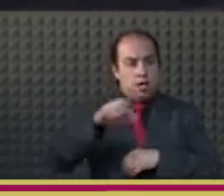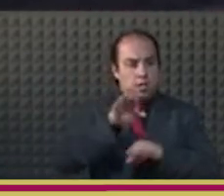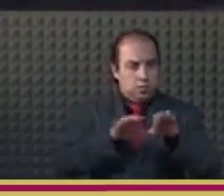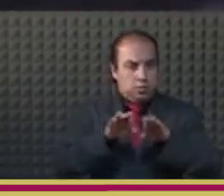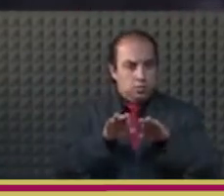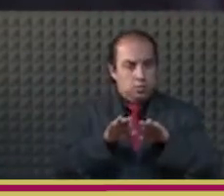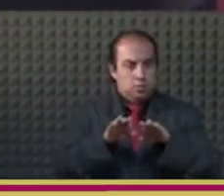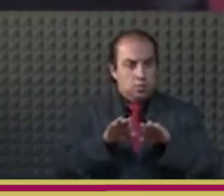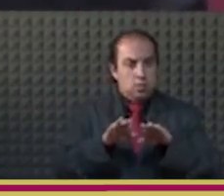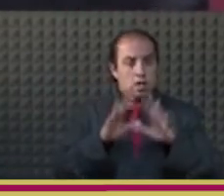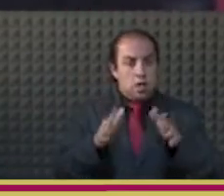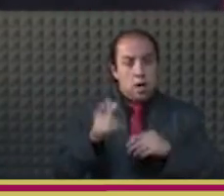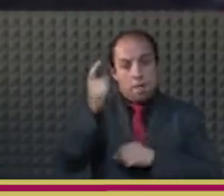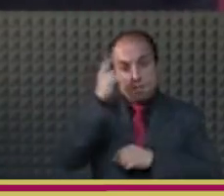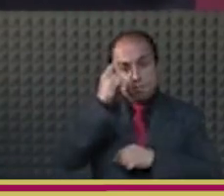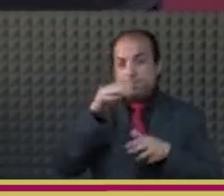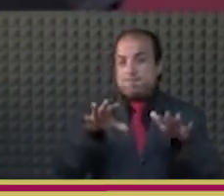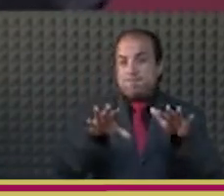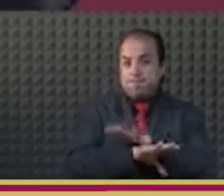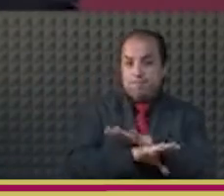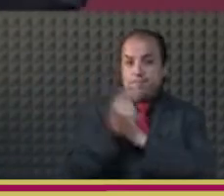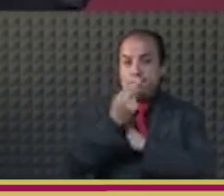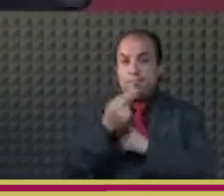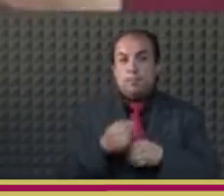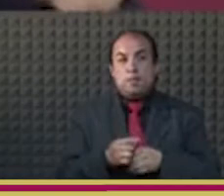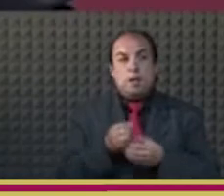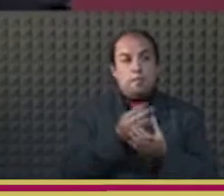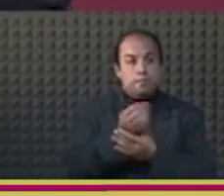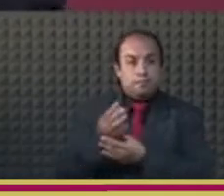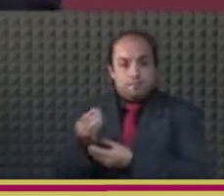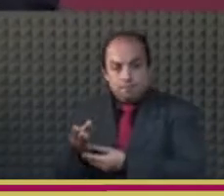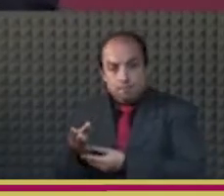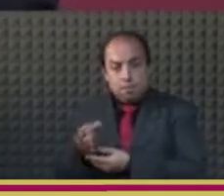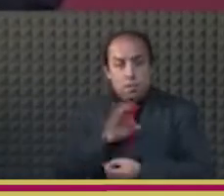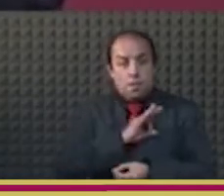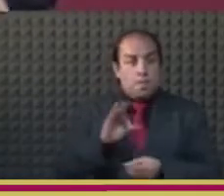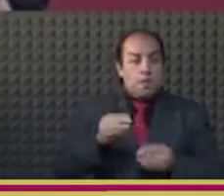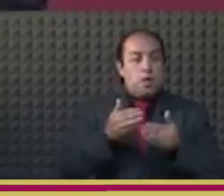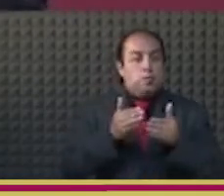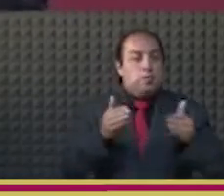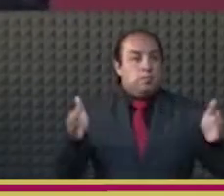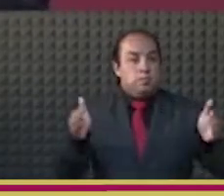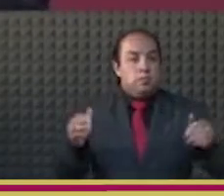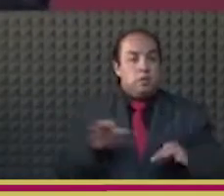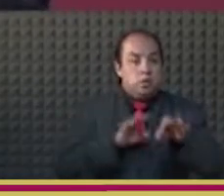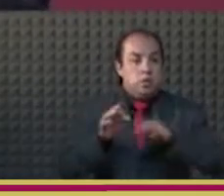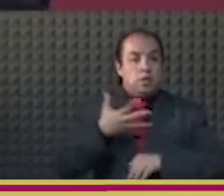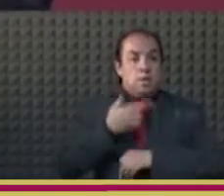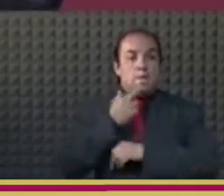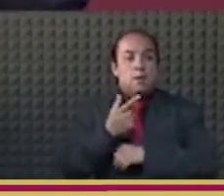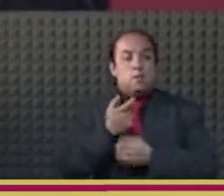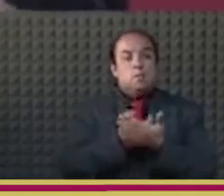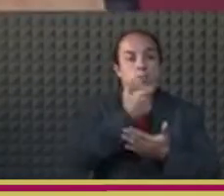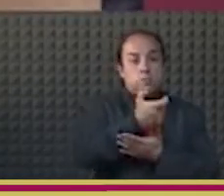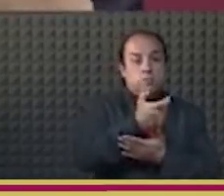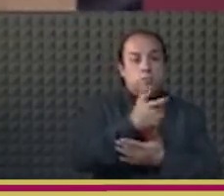el paradigma ya es diferente. Hay que distribuir para poder crecer. Si los trabajadores tienen mejores